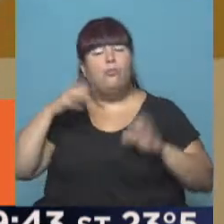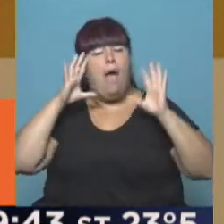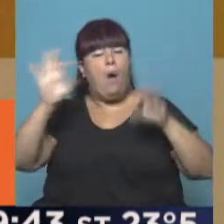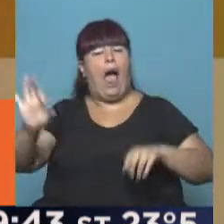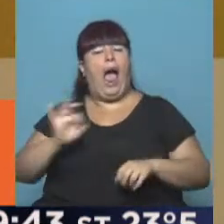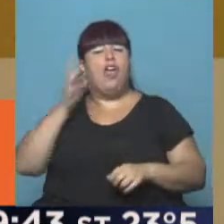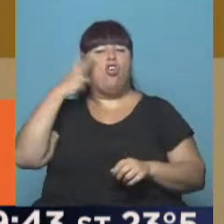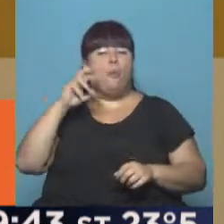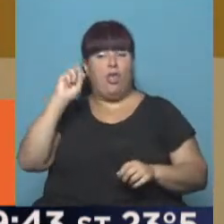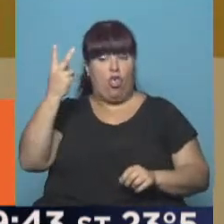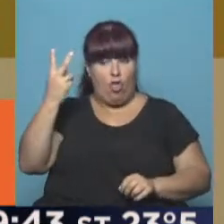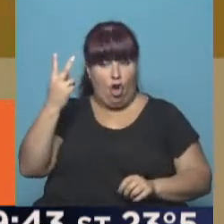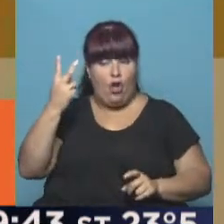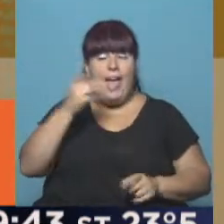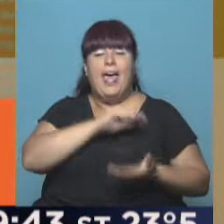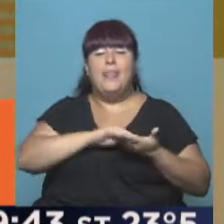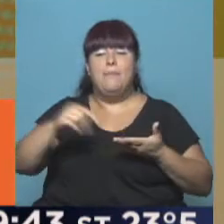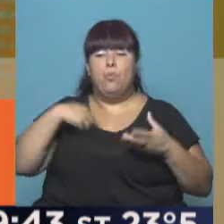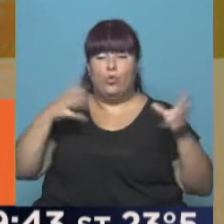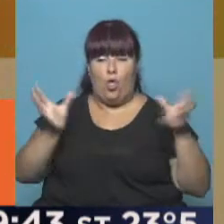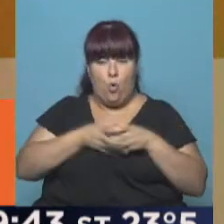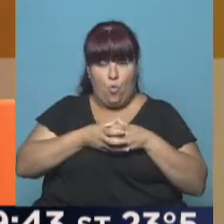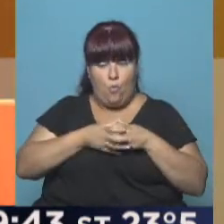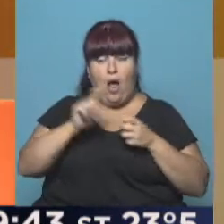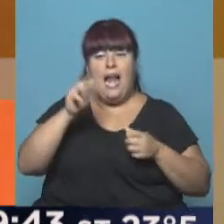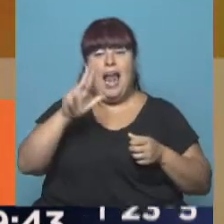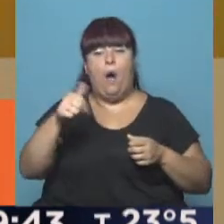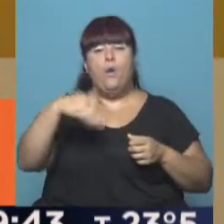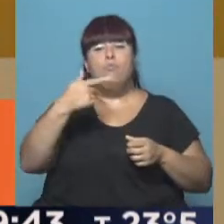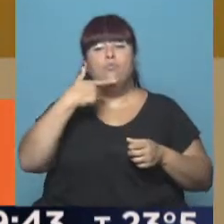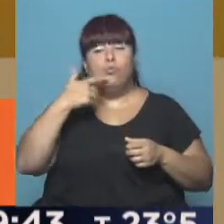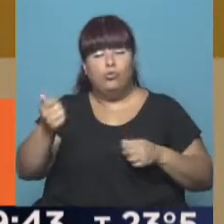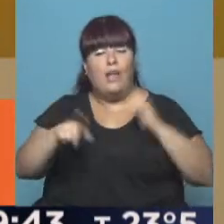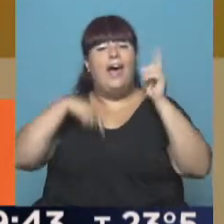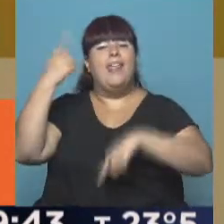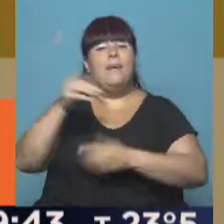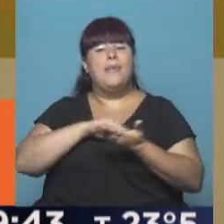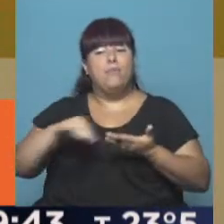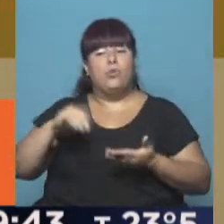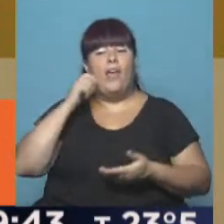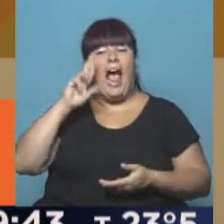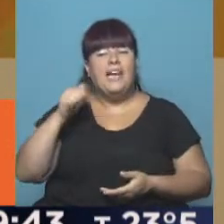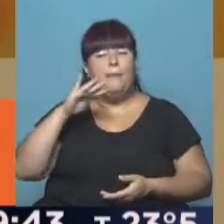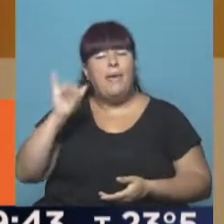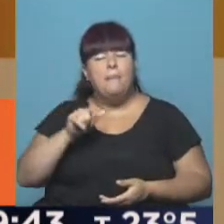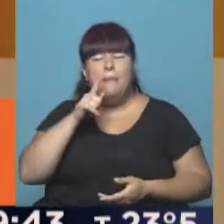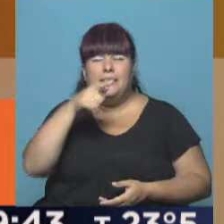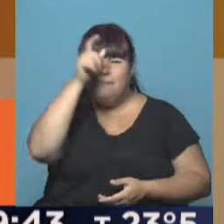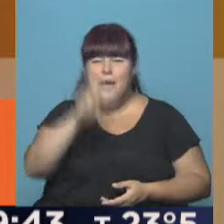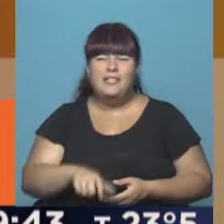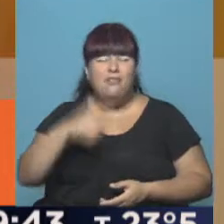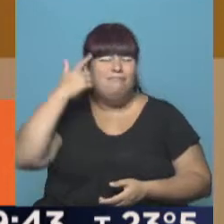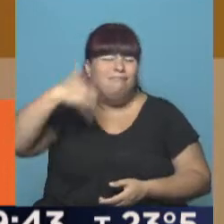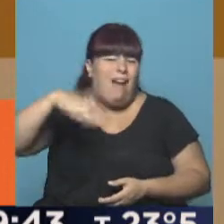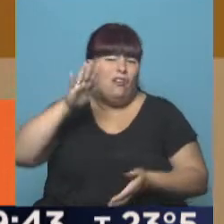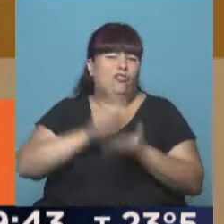año 2002 una diputada de nuestro bloque, Laura Musa, y luego un diputado, Emilio García Méndez, que yo creo que es una de las personas que más